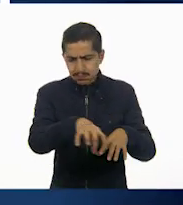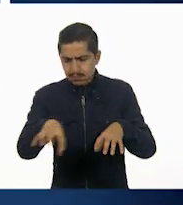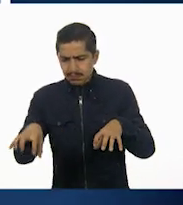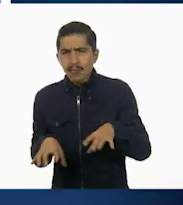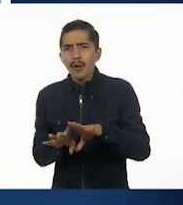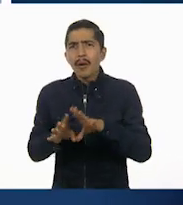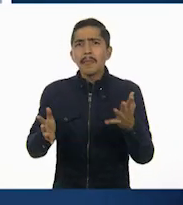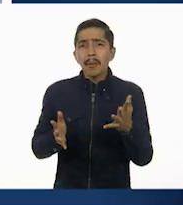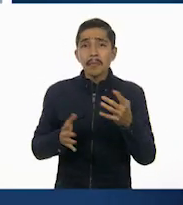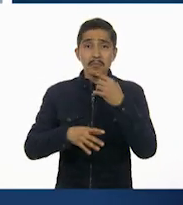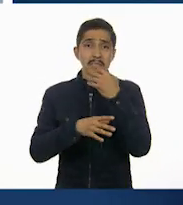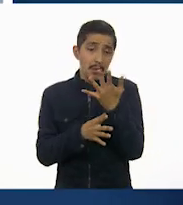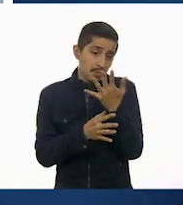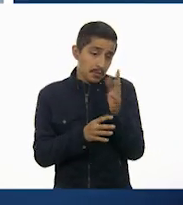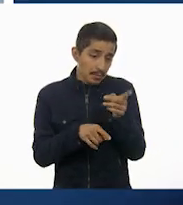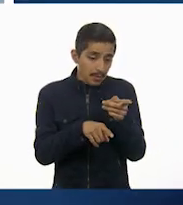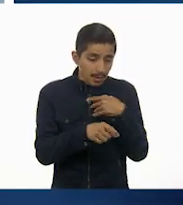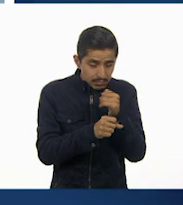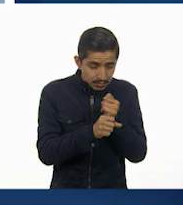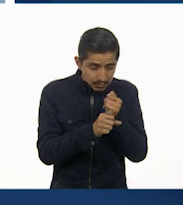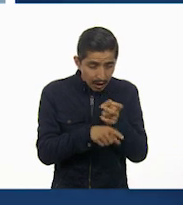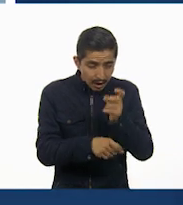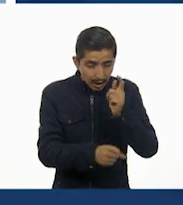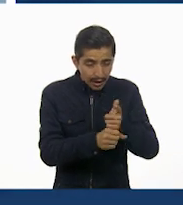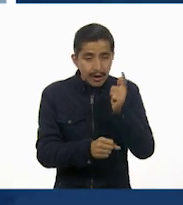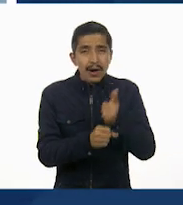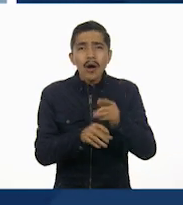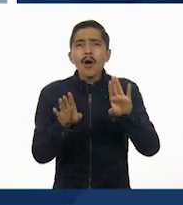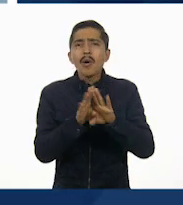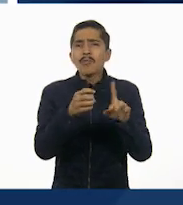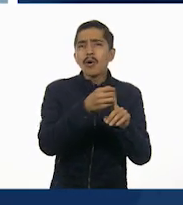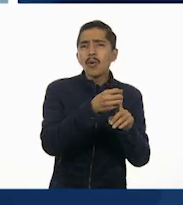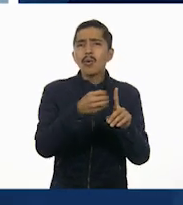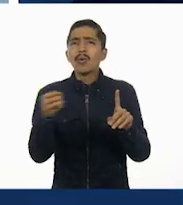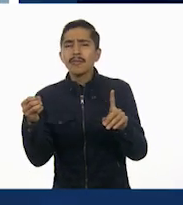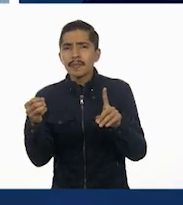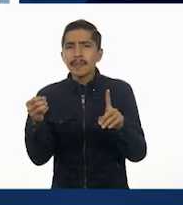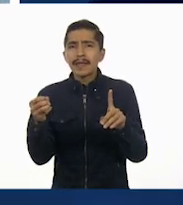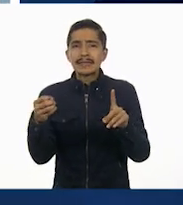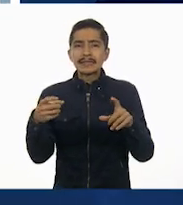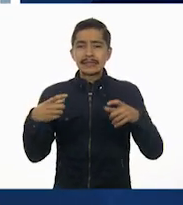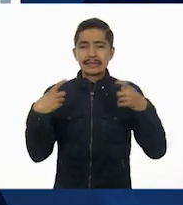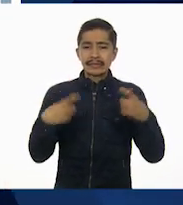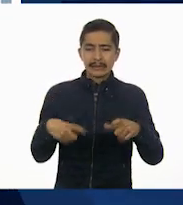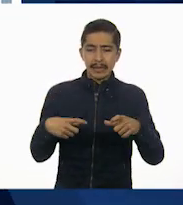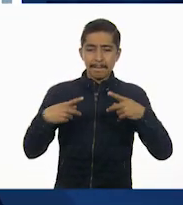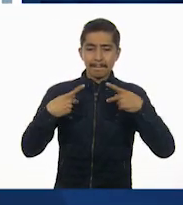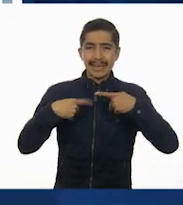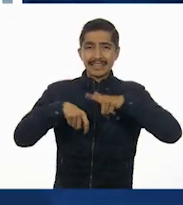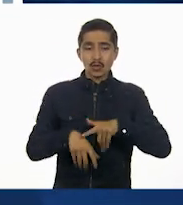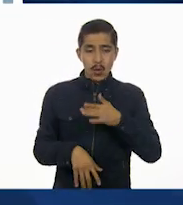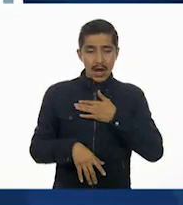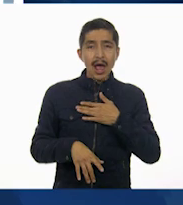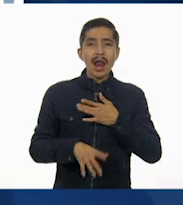las fuentes de consulta, se ha encontrado que se organizaban a través de la riqueza personal de cada